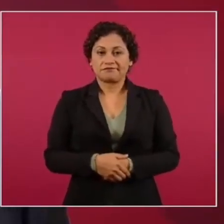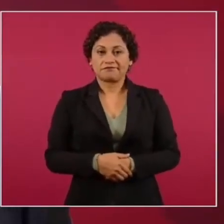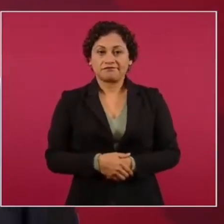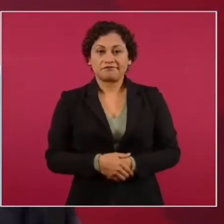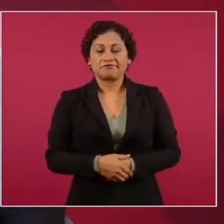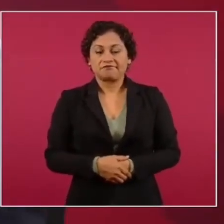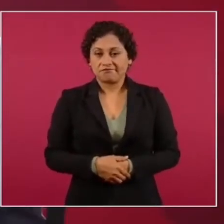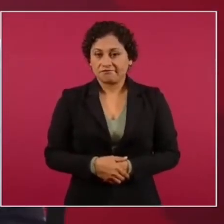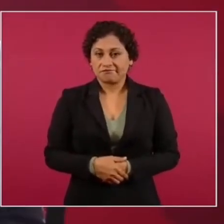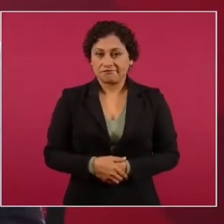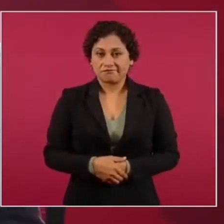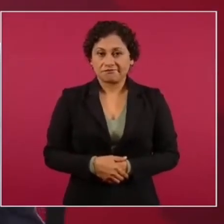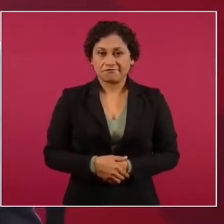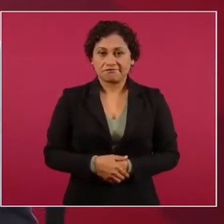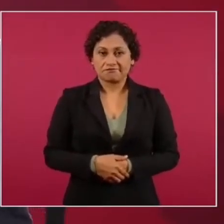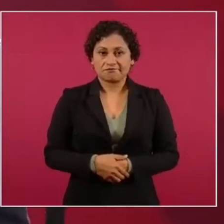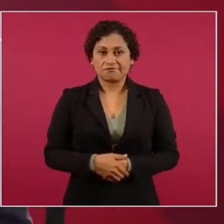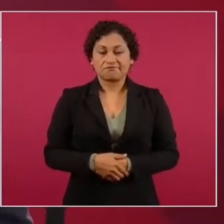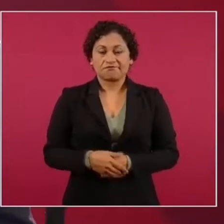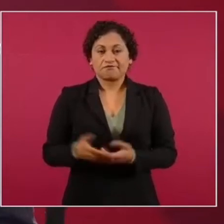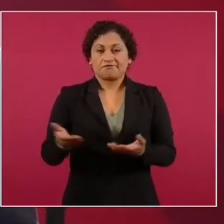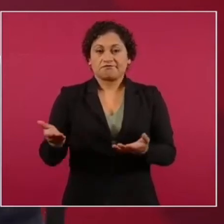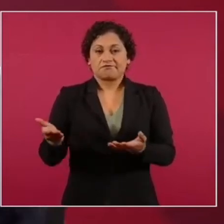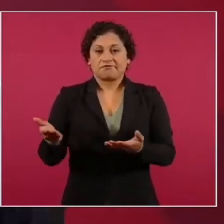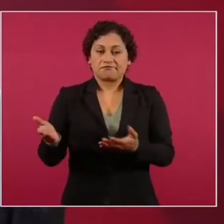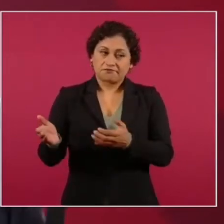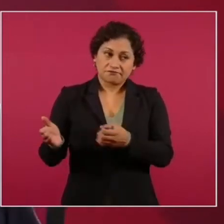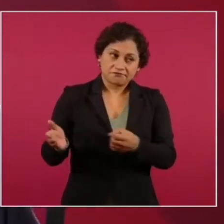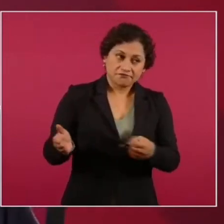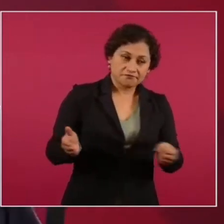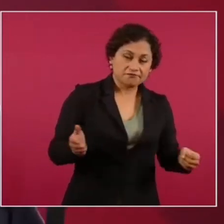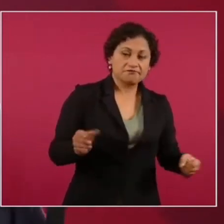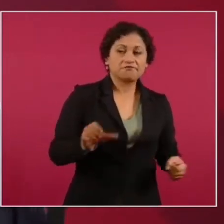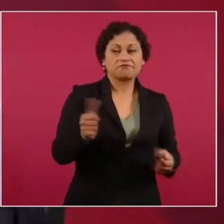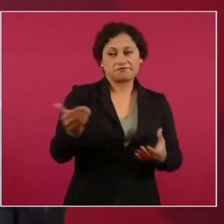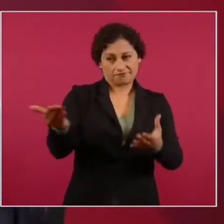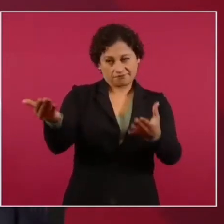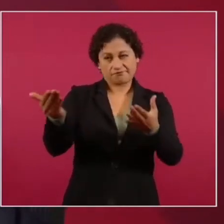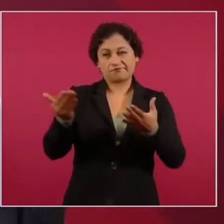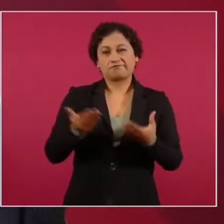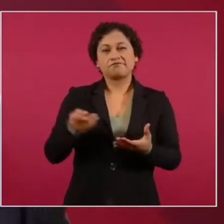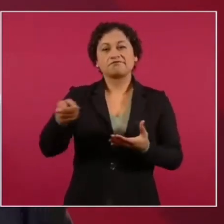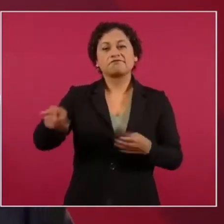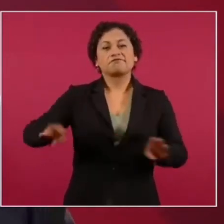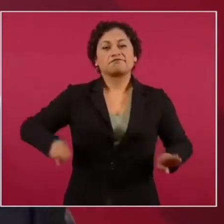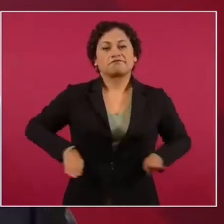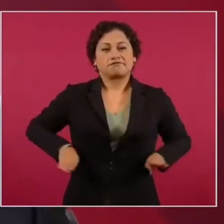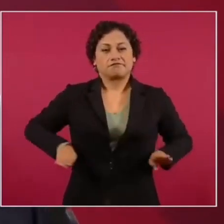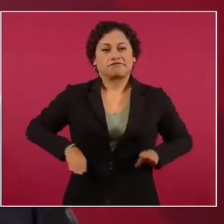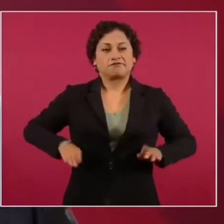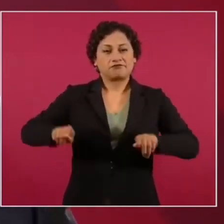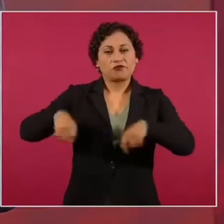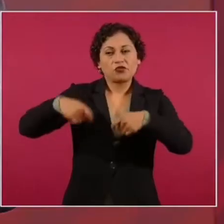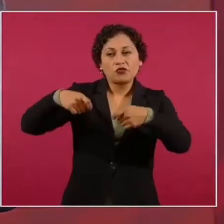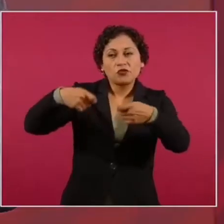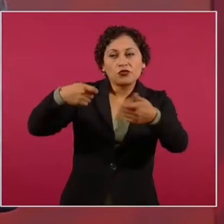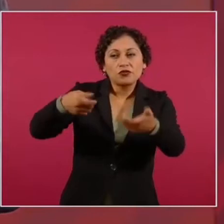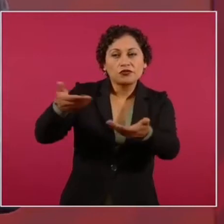y dando pie a que entraran los conservadores,